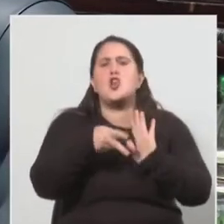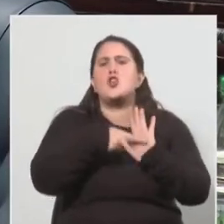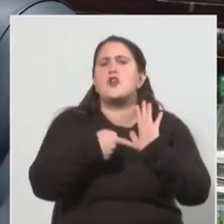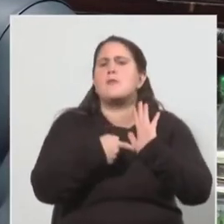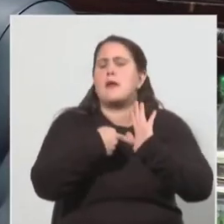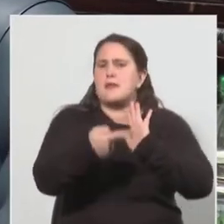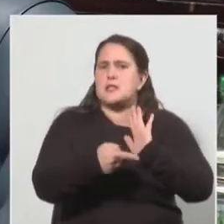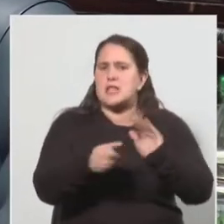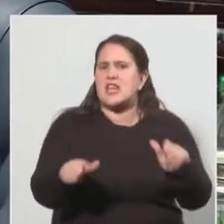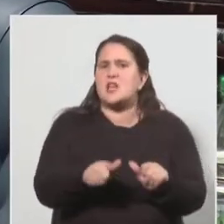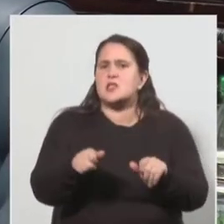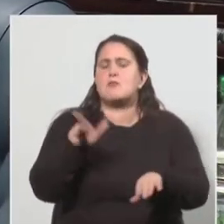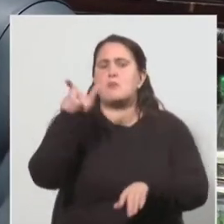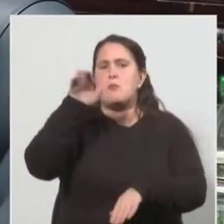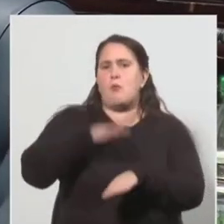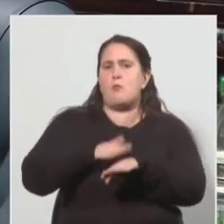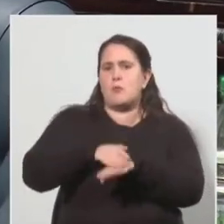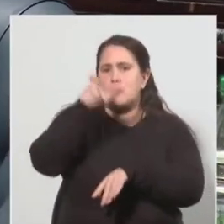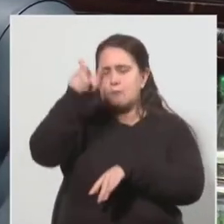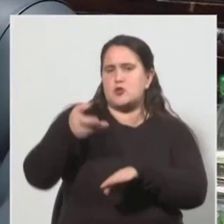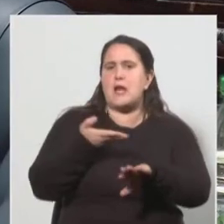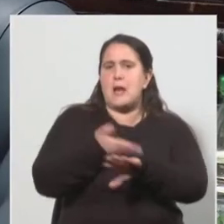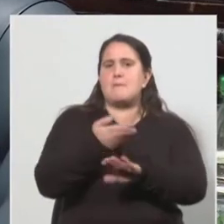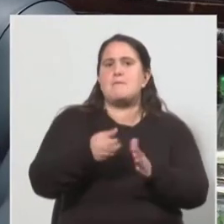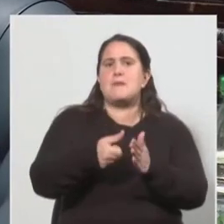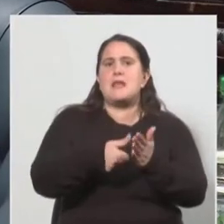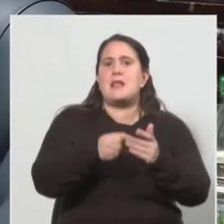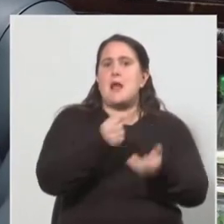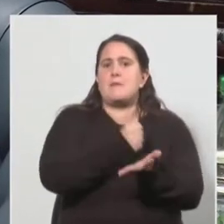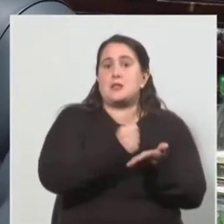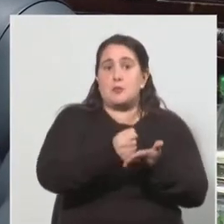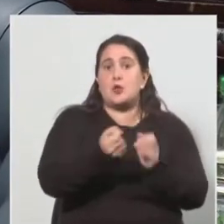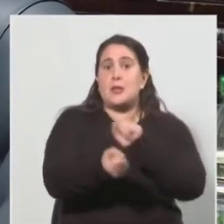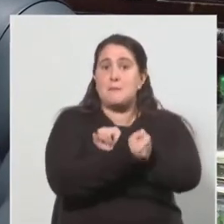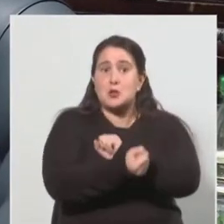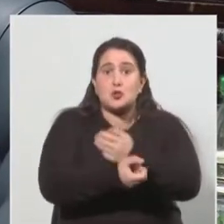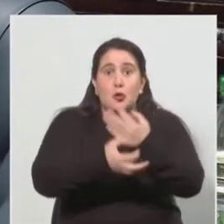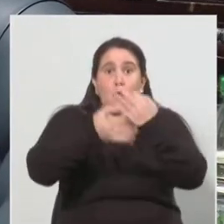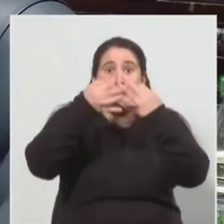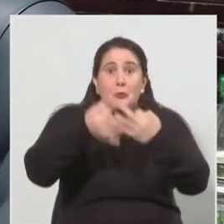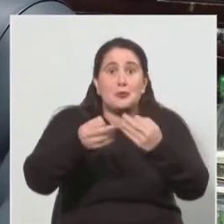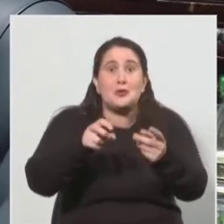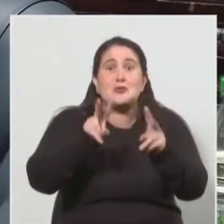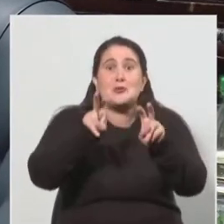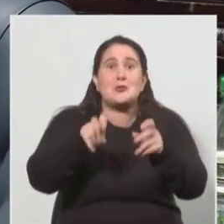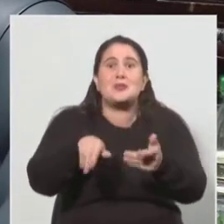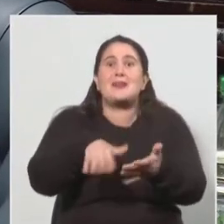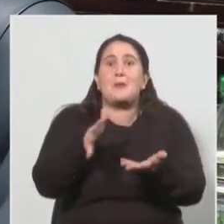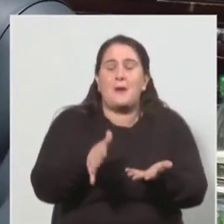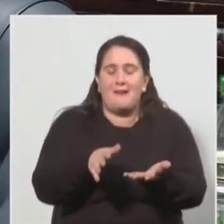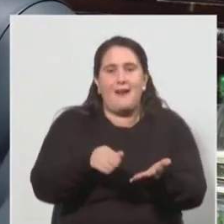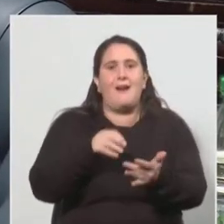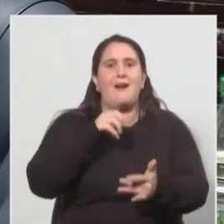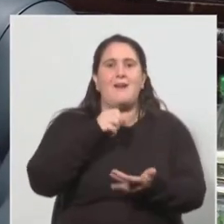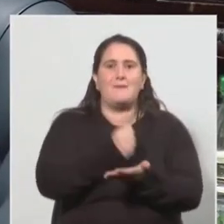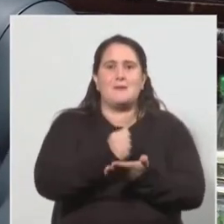hacer cuando el solicitante del pasaporte está preso justamente por portar un pasaporte falso?